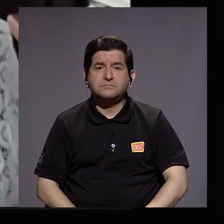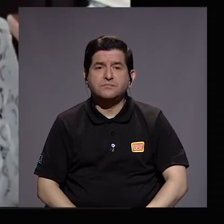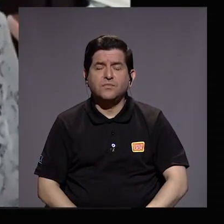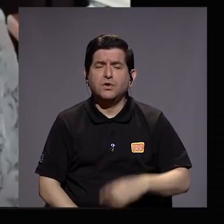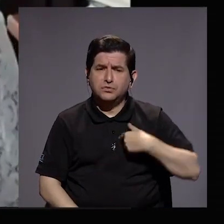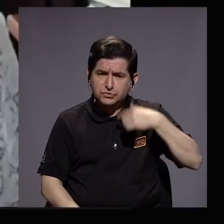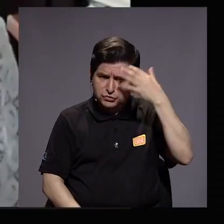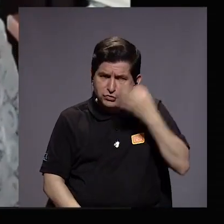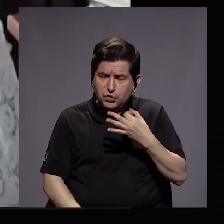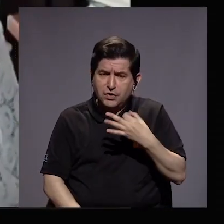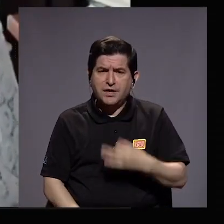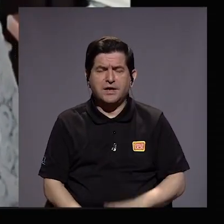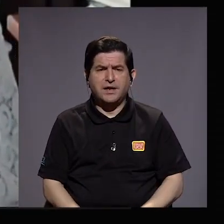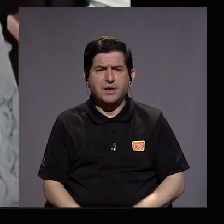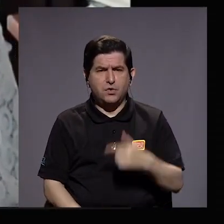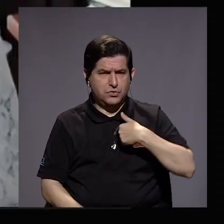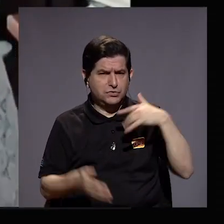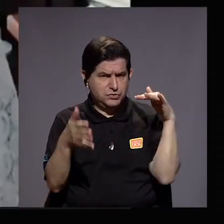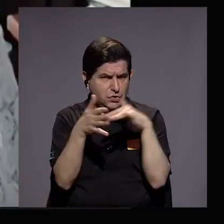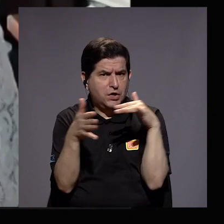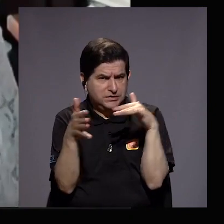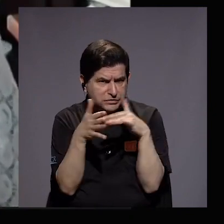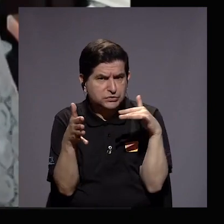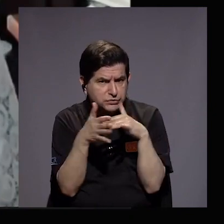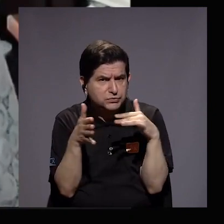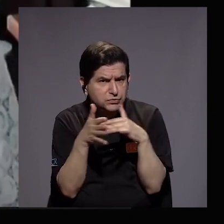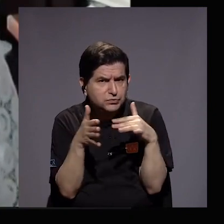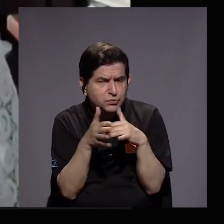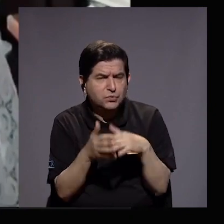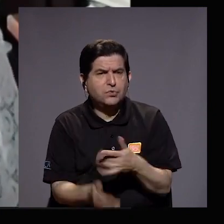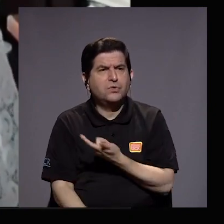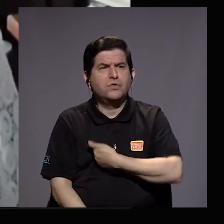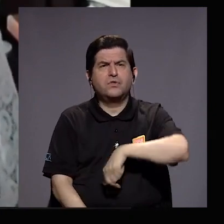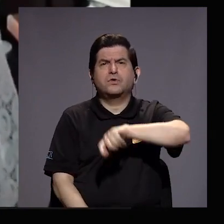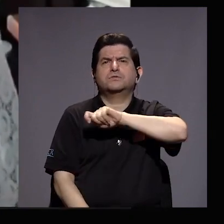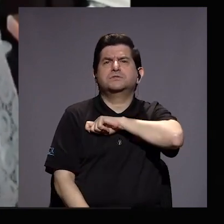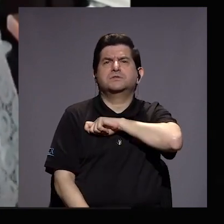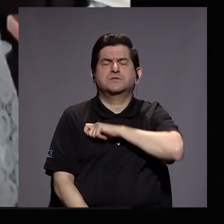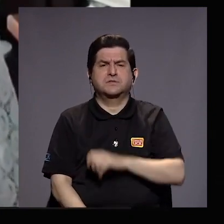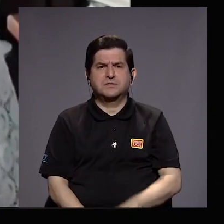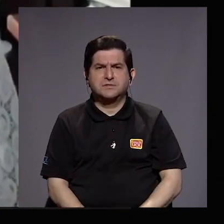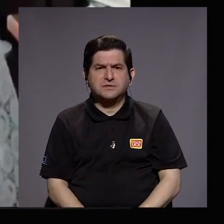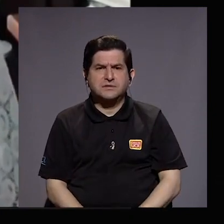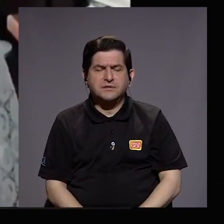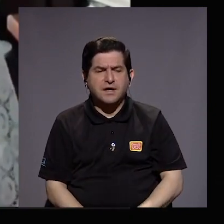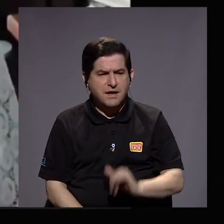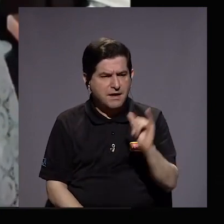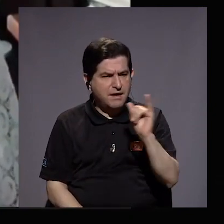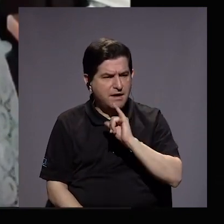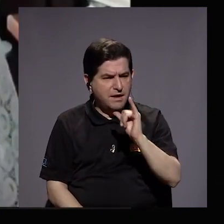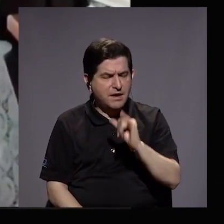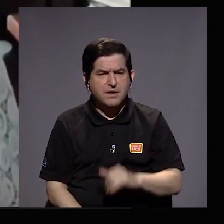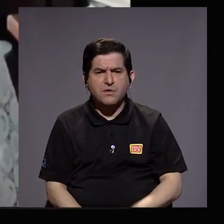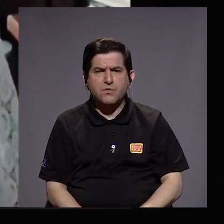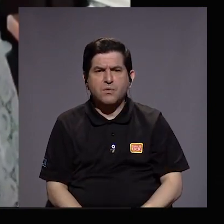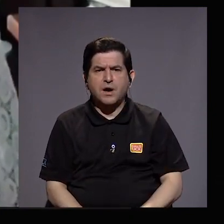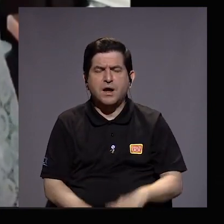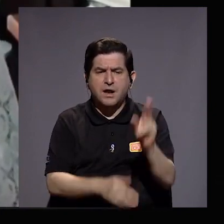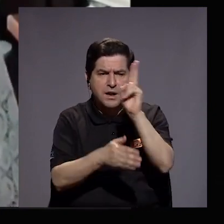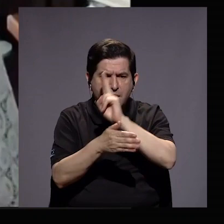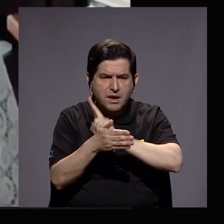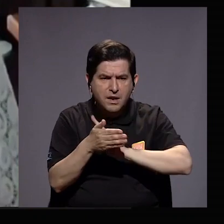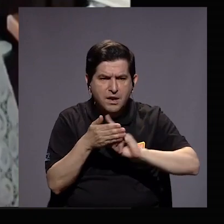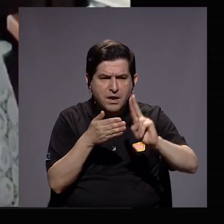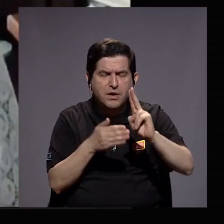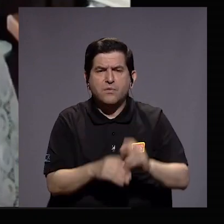porque creo yo que los estudios que hice en España y también en las